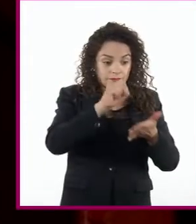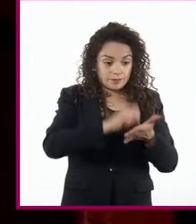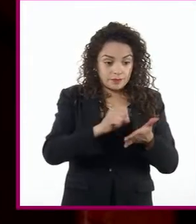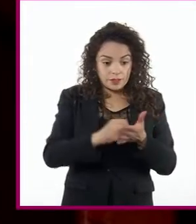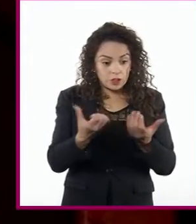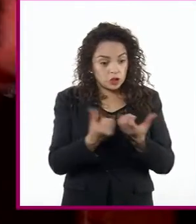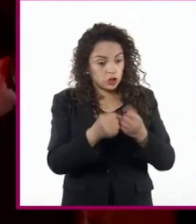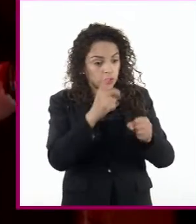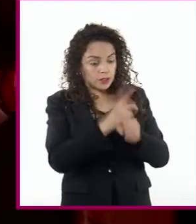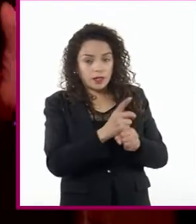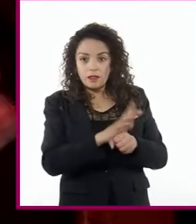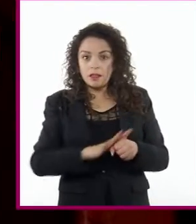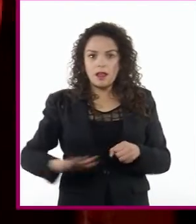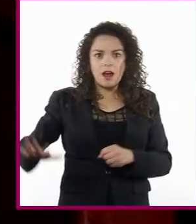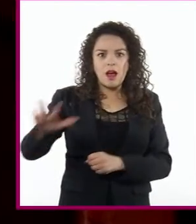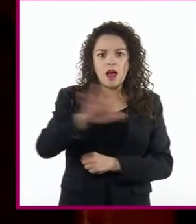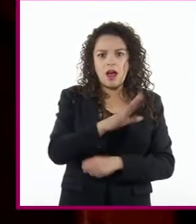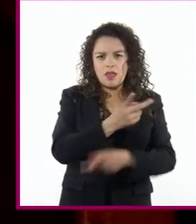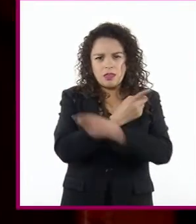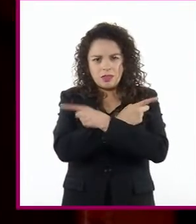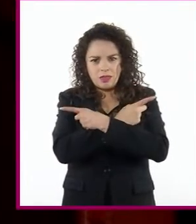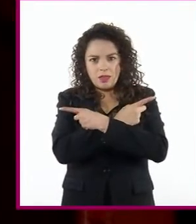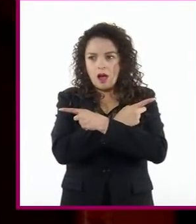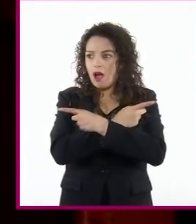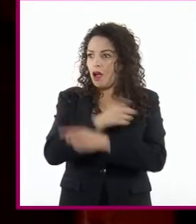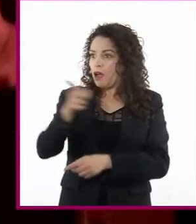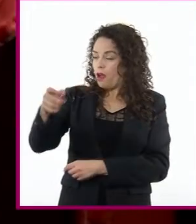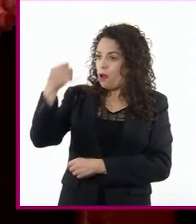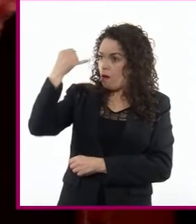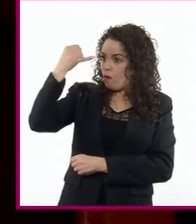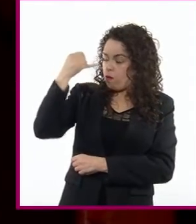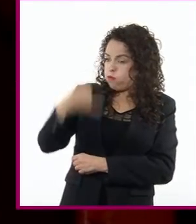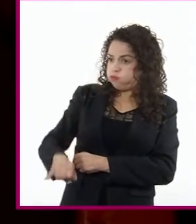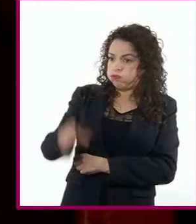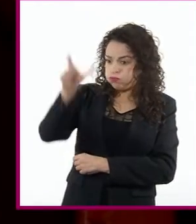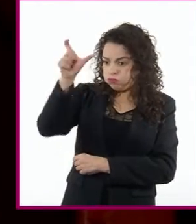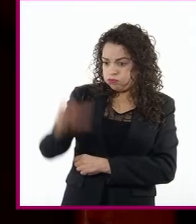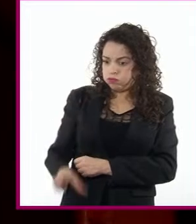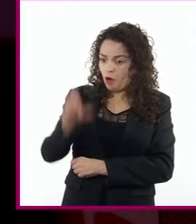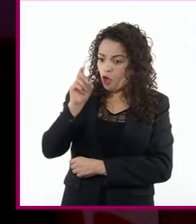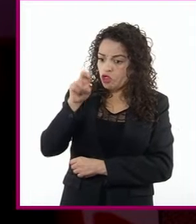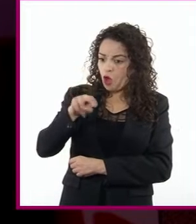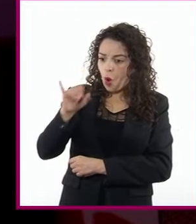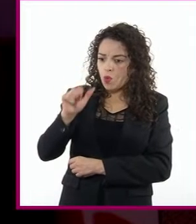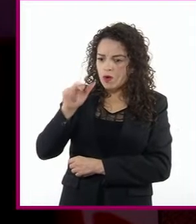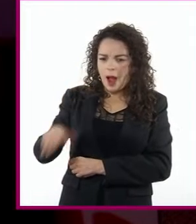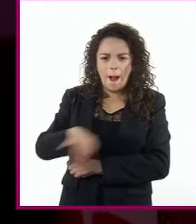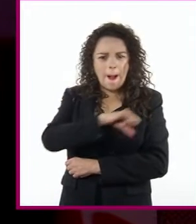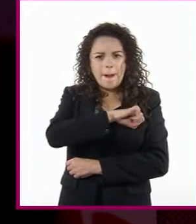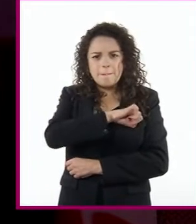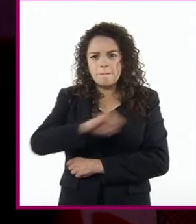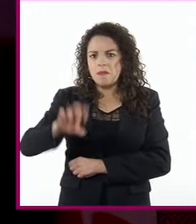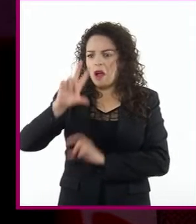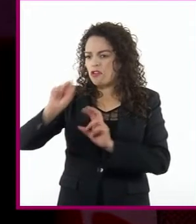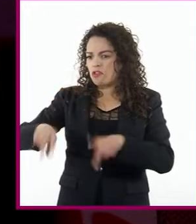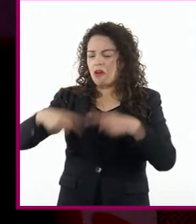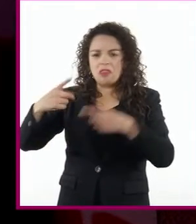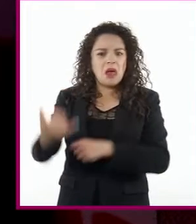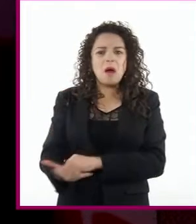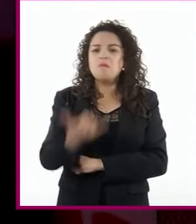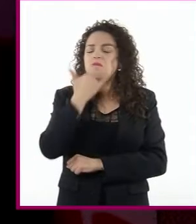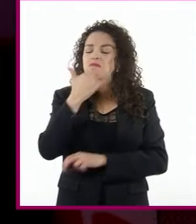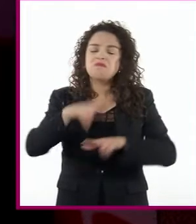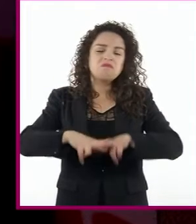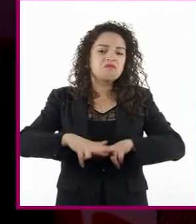moralista consideraron a don Juan un personaje demasiado infame como para encontrar perdón divino y